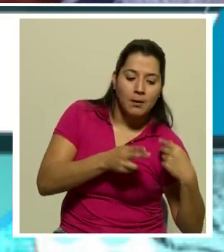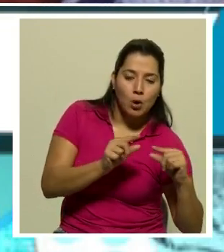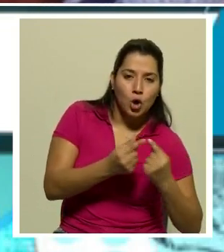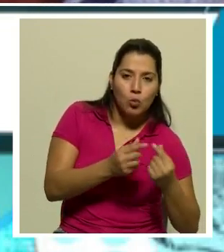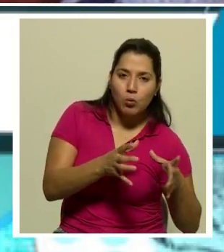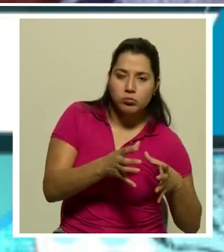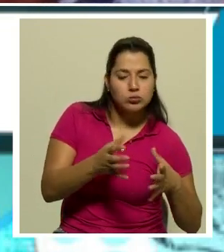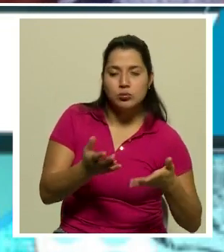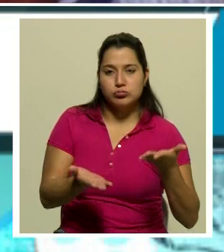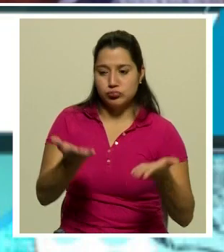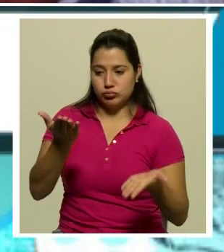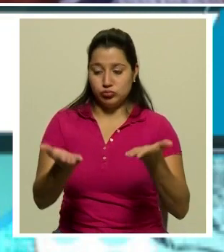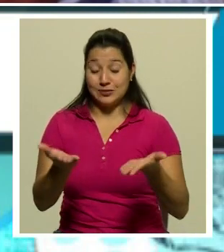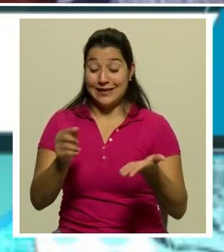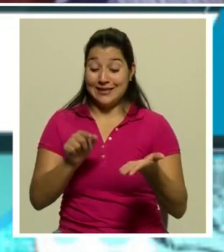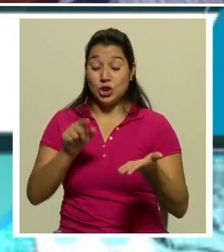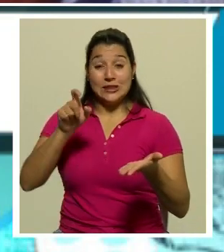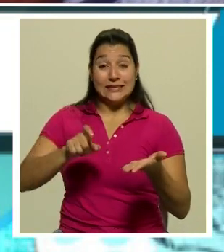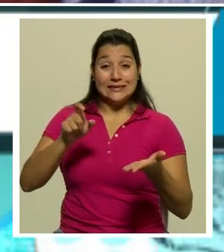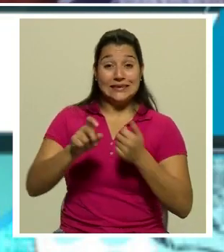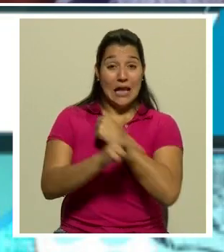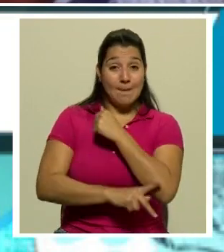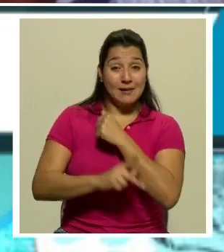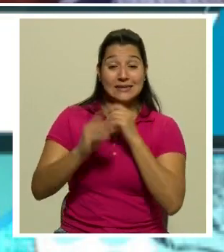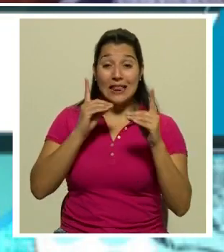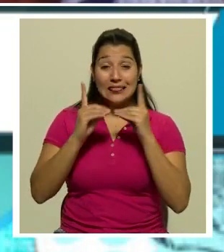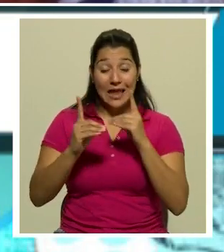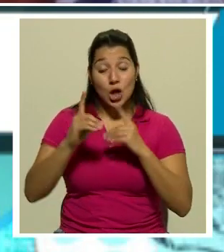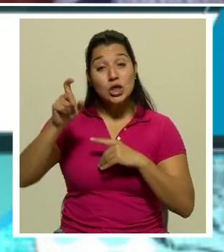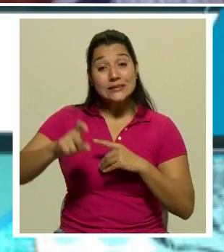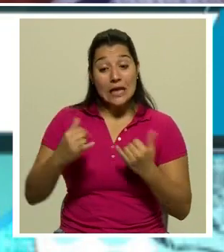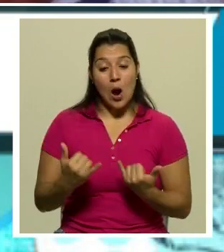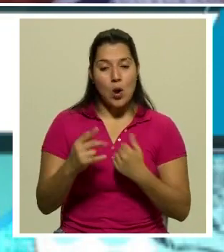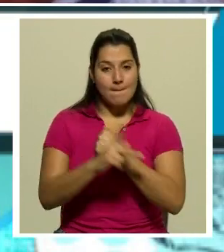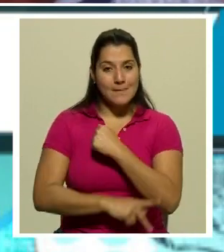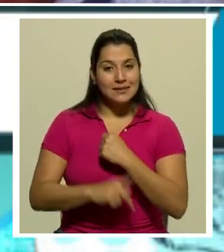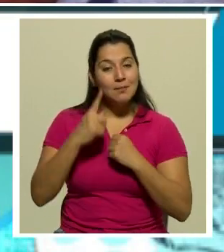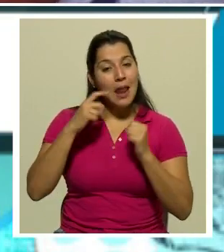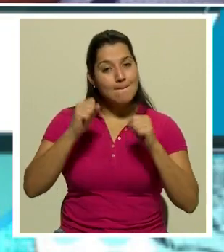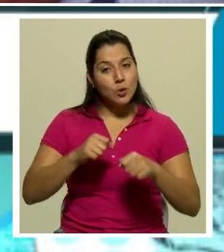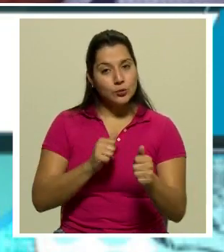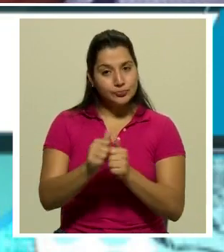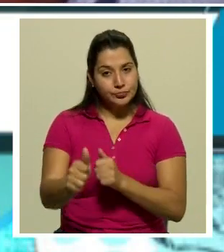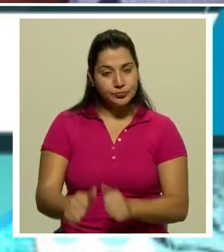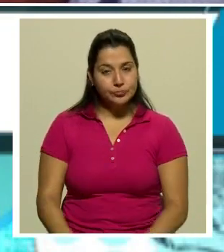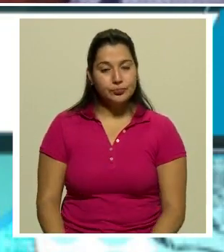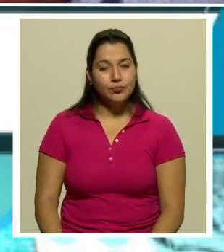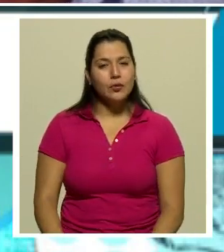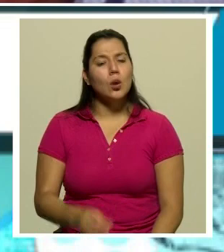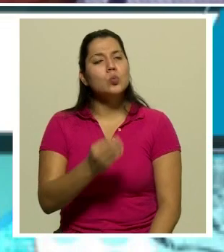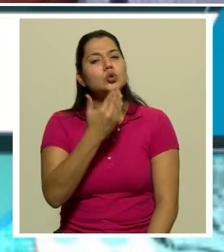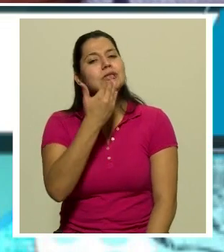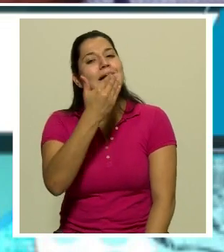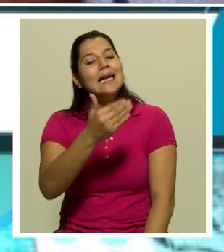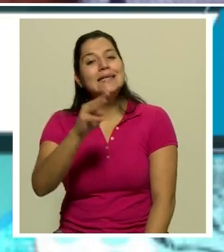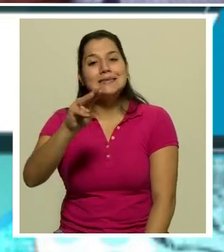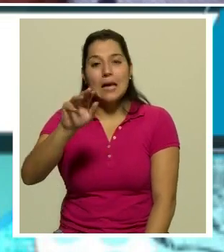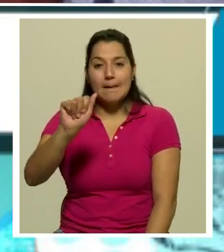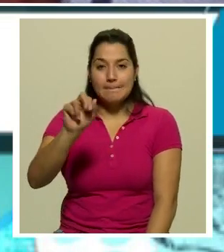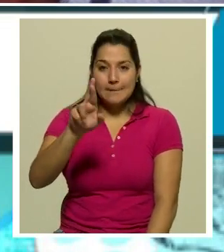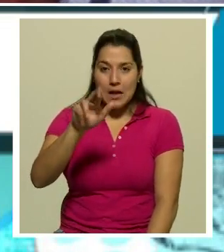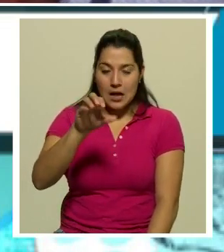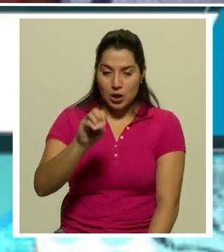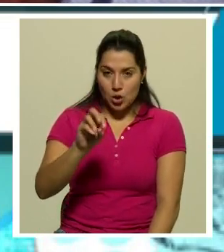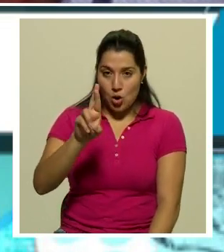y ese equilibrio que el país requiere y el diálogo que el país necesita para sacarlo adelante. Muchísimas gracias, don